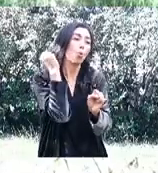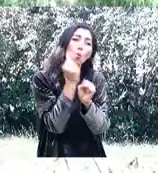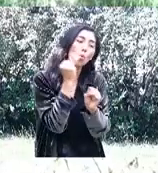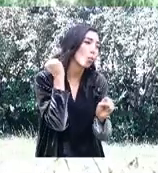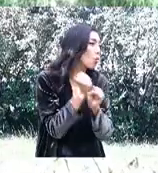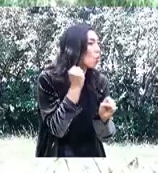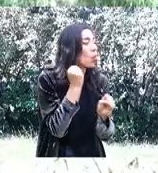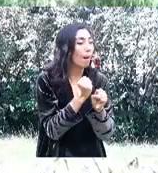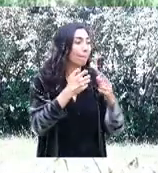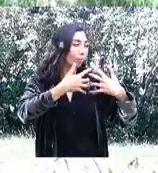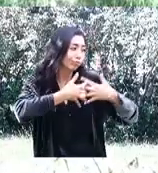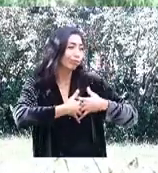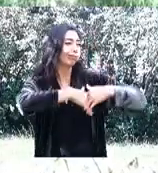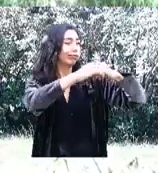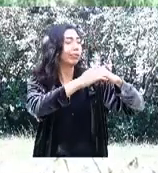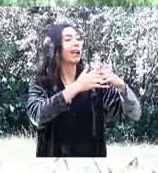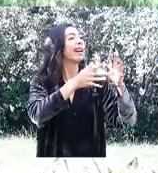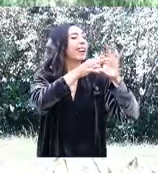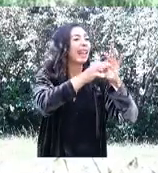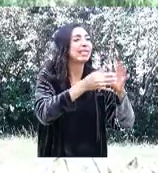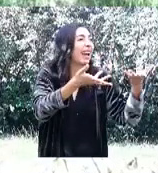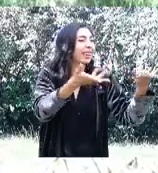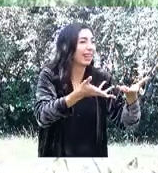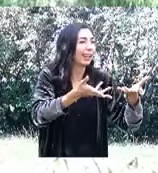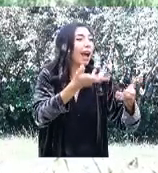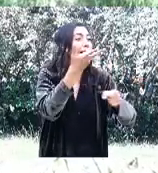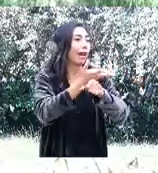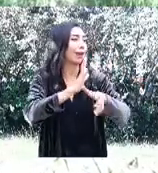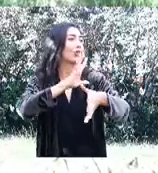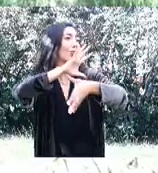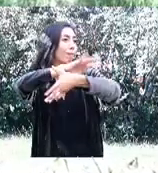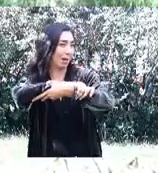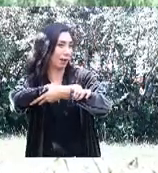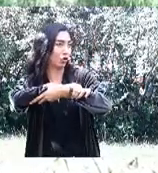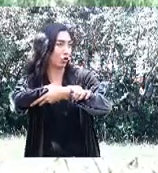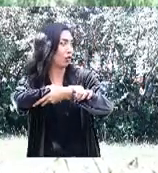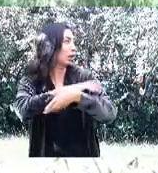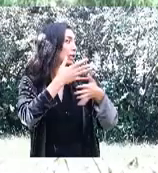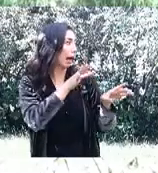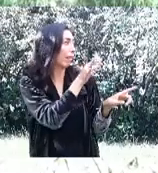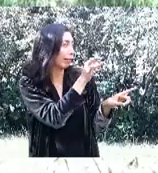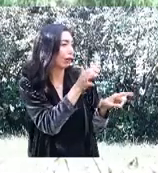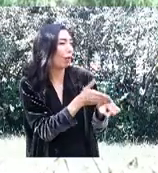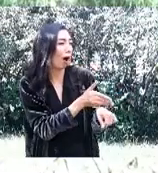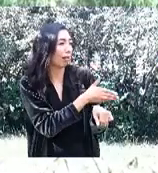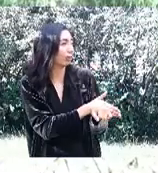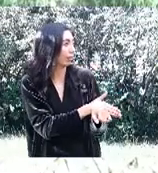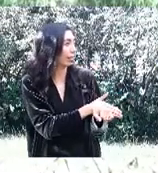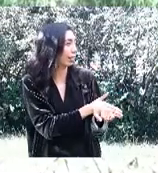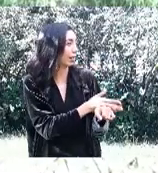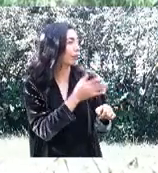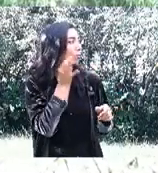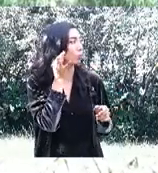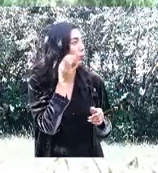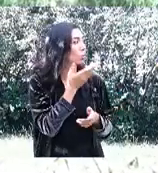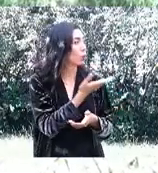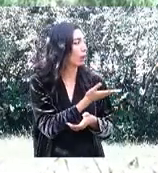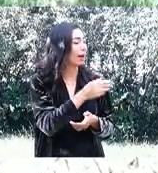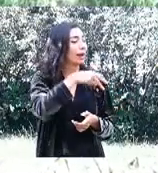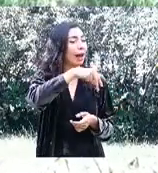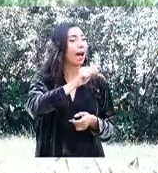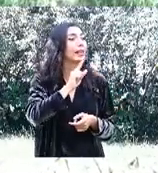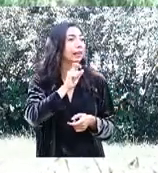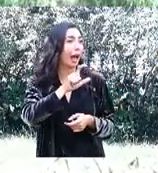potenciamos aún más gracias a los convenios que tenemos actualmente como ya mencionó hace un momento e